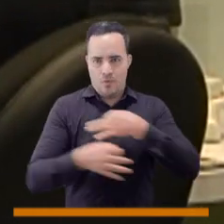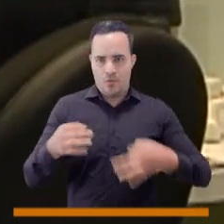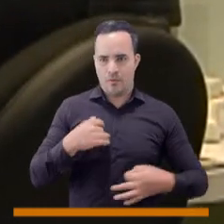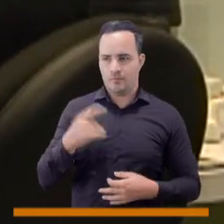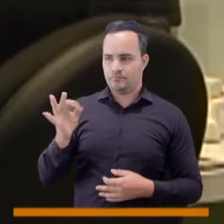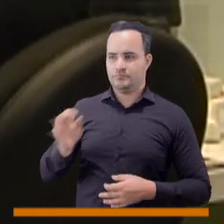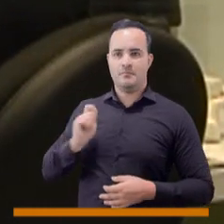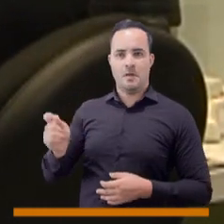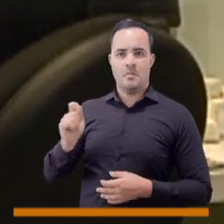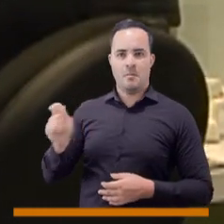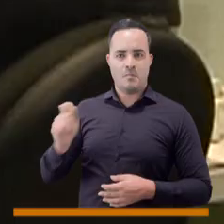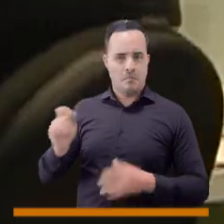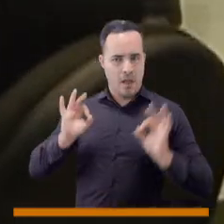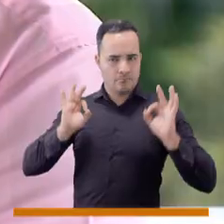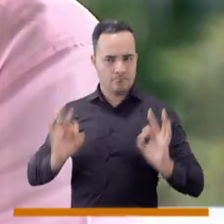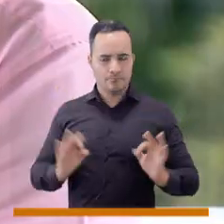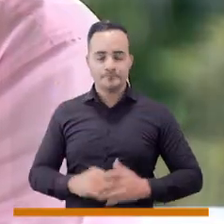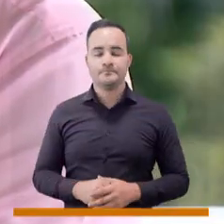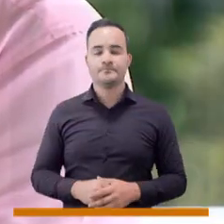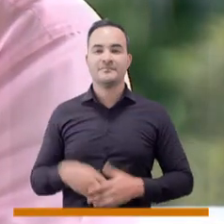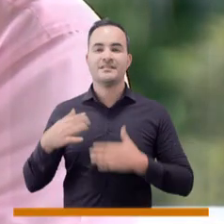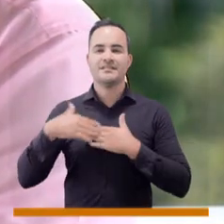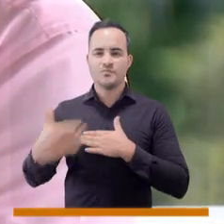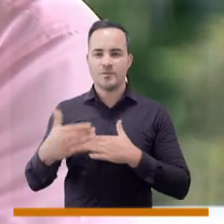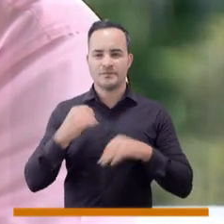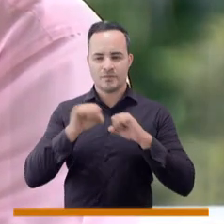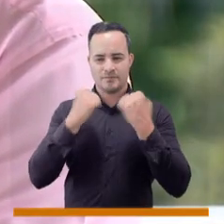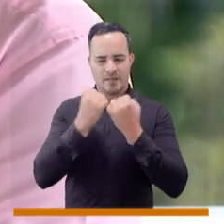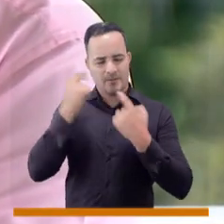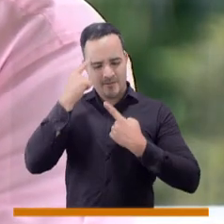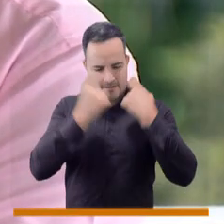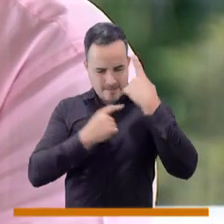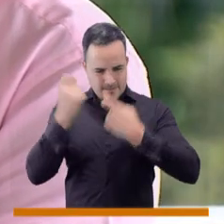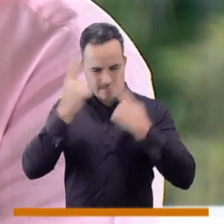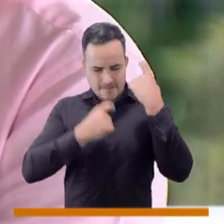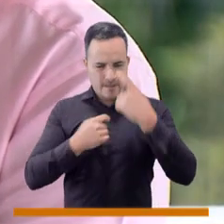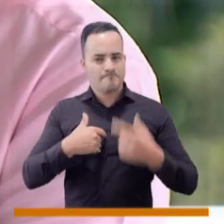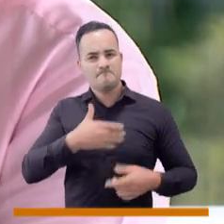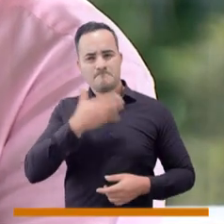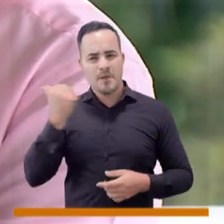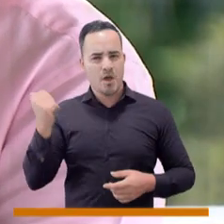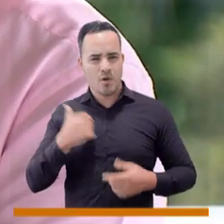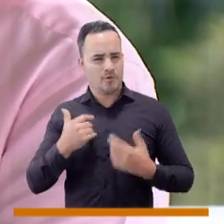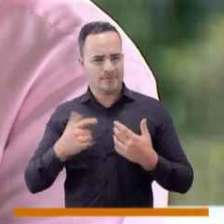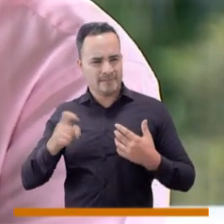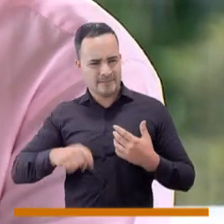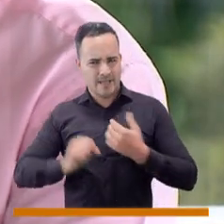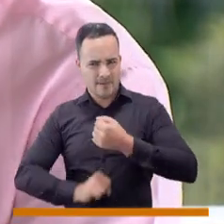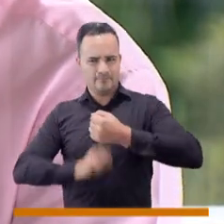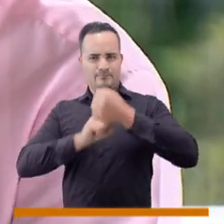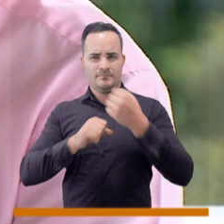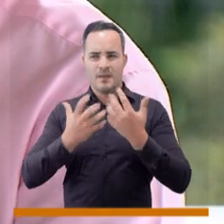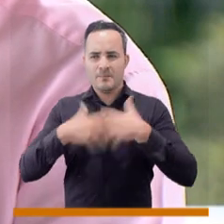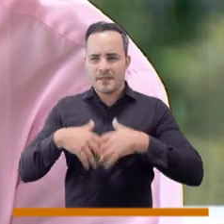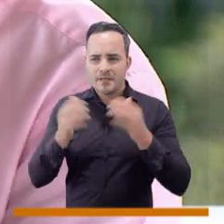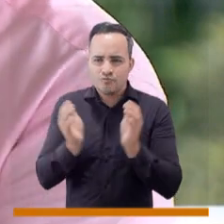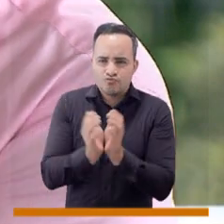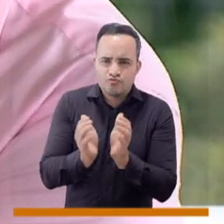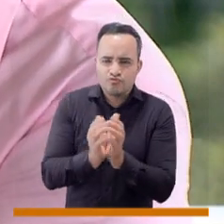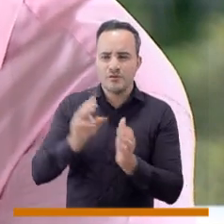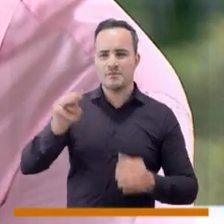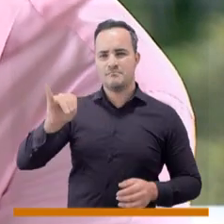lo convertimos en el Consejo, lo convierten en una suerte de motor para el desarrollo de las